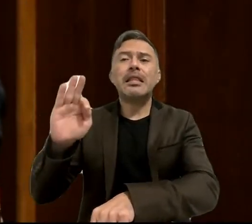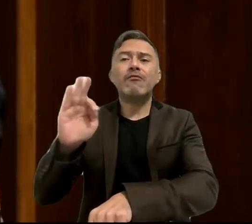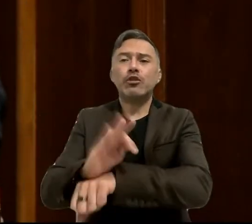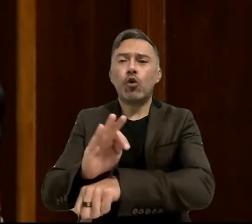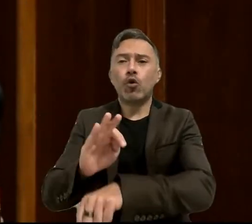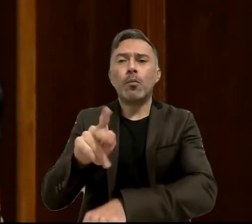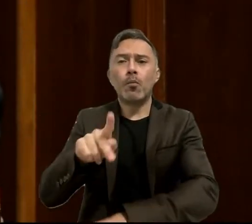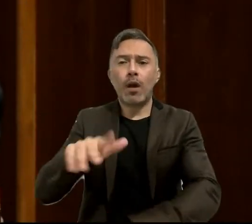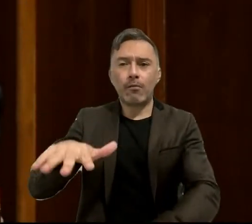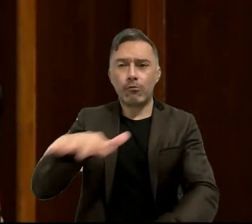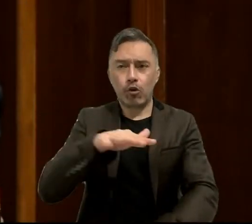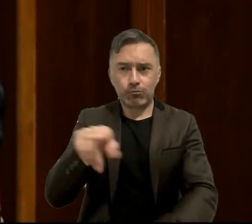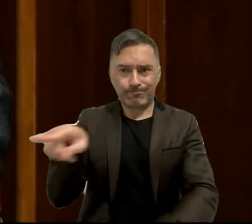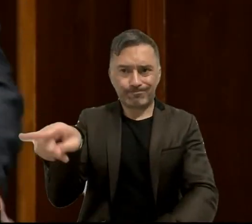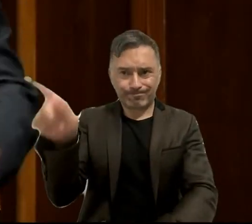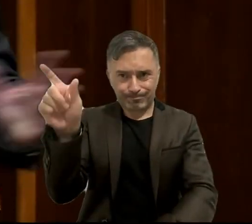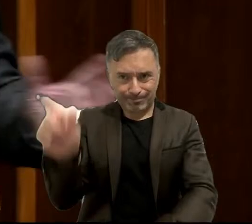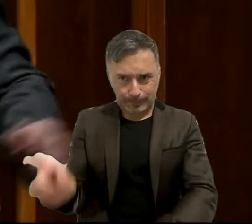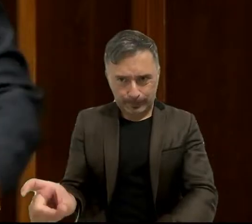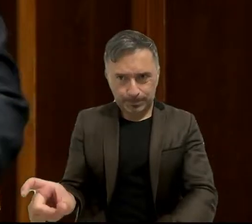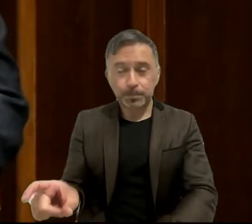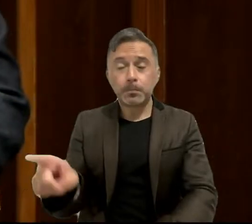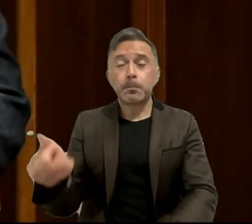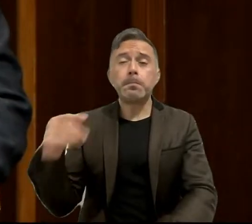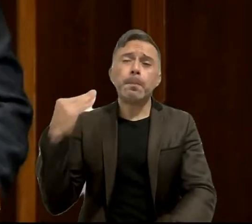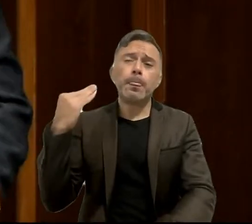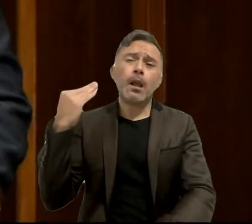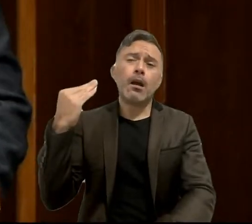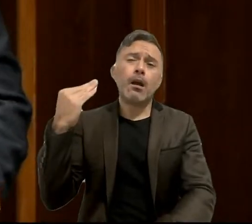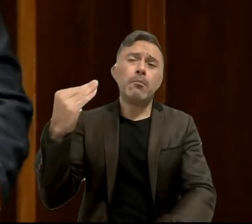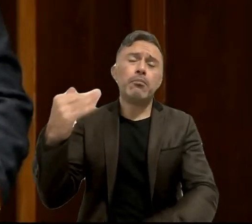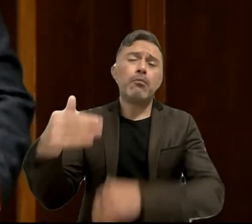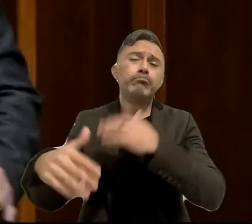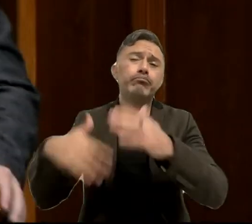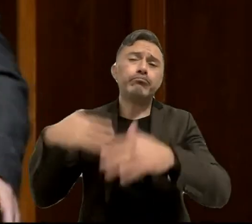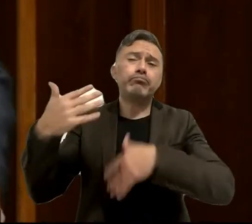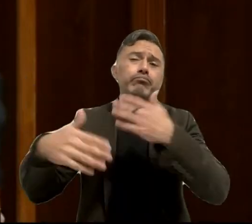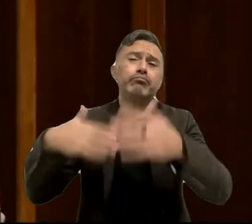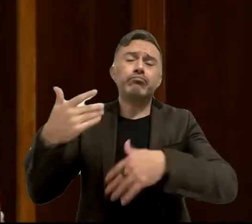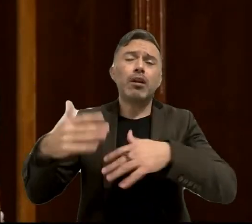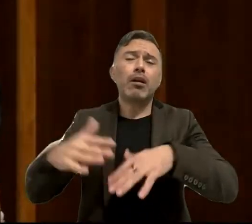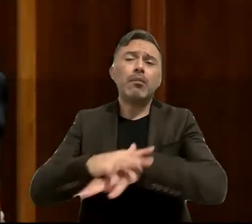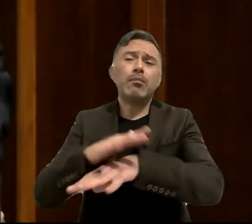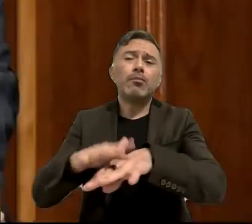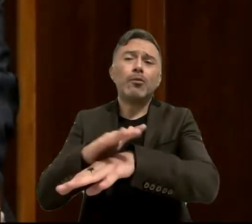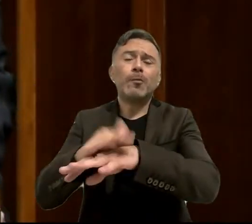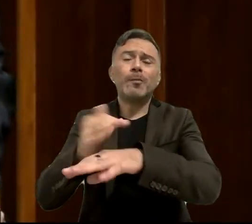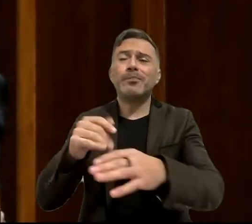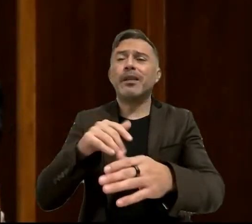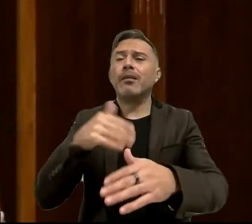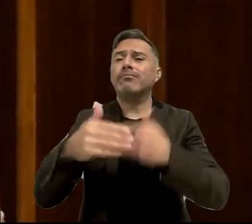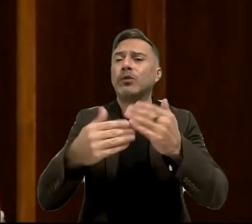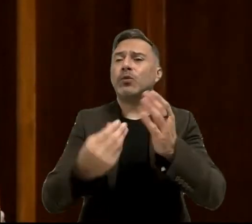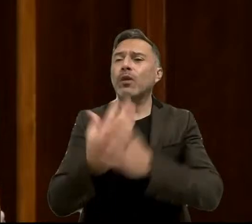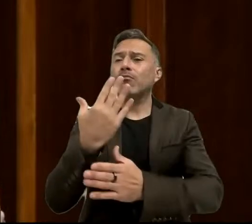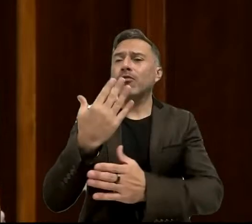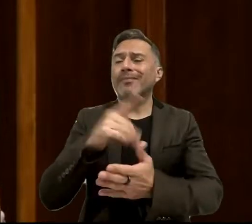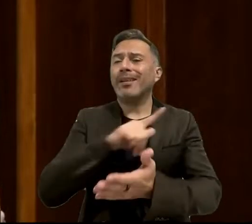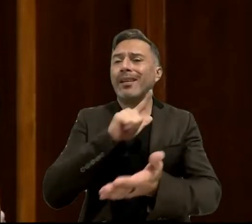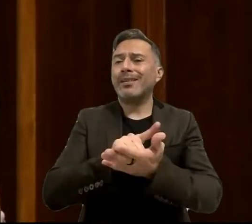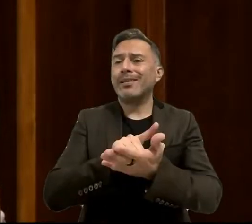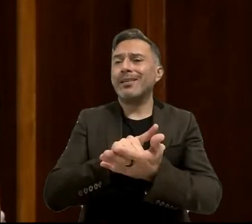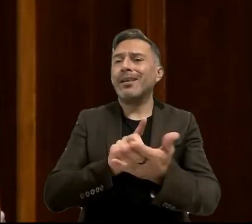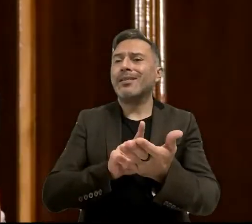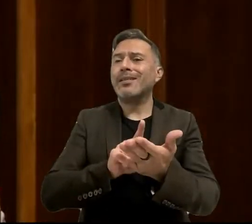Después hemos evolucionado de una manera más amplia, desde el derecho romano y